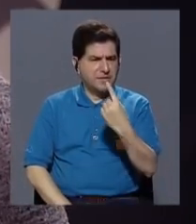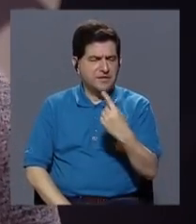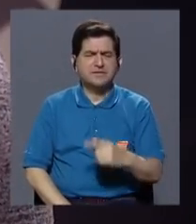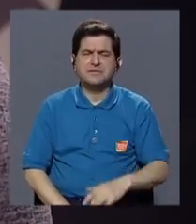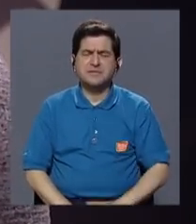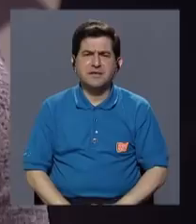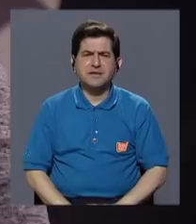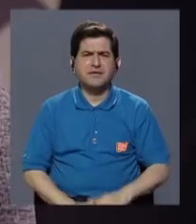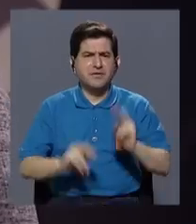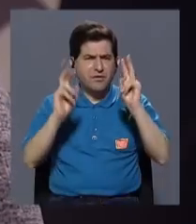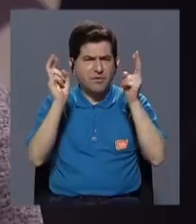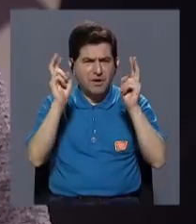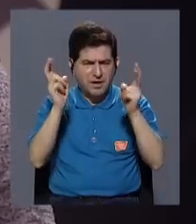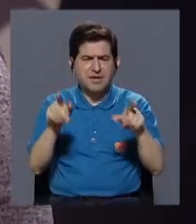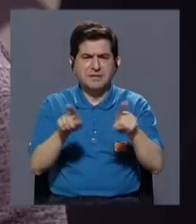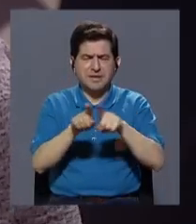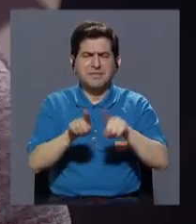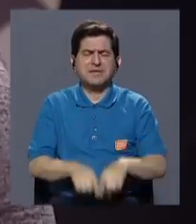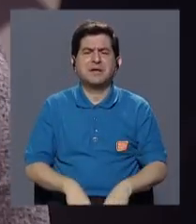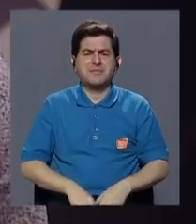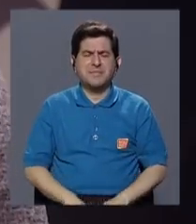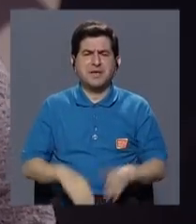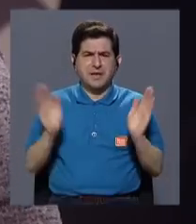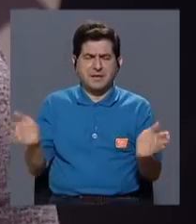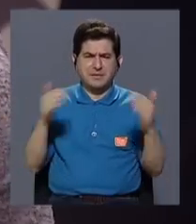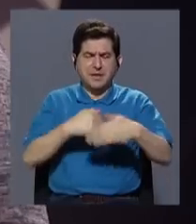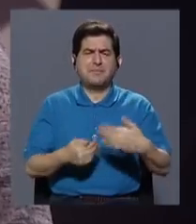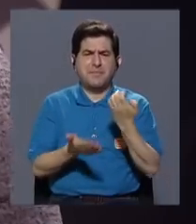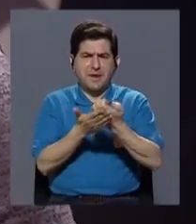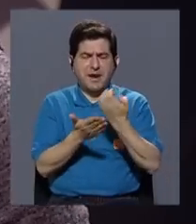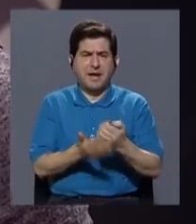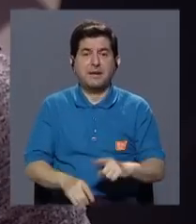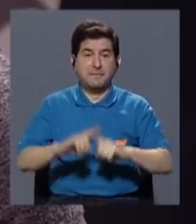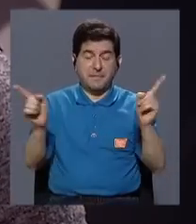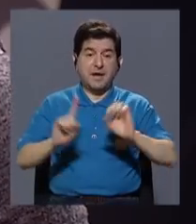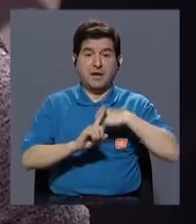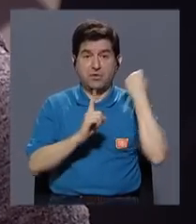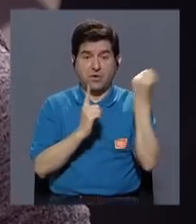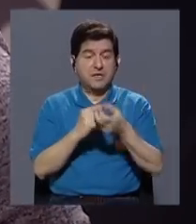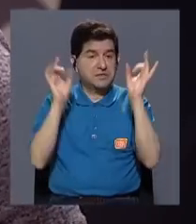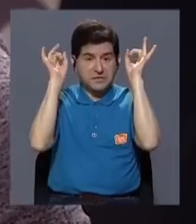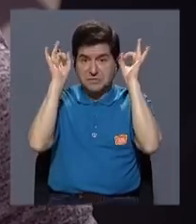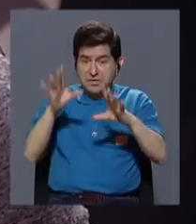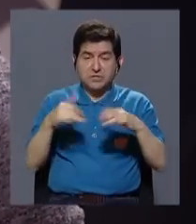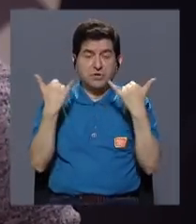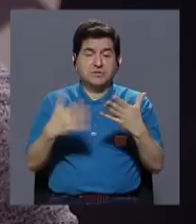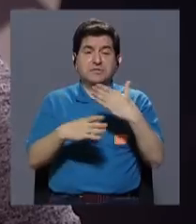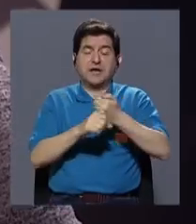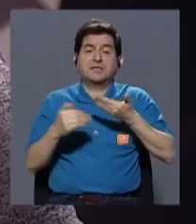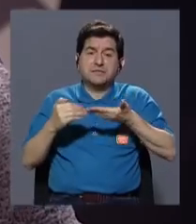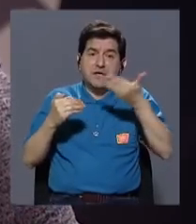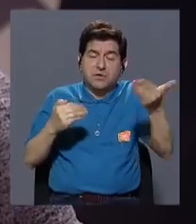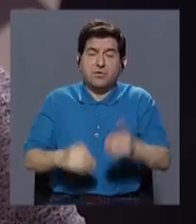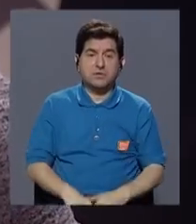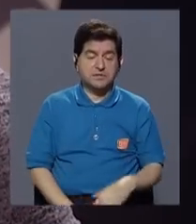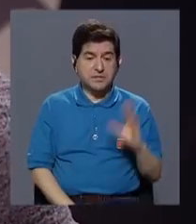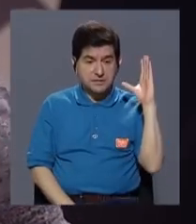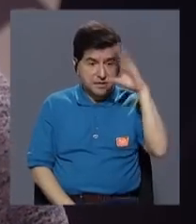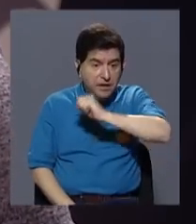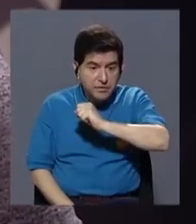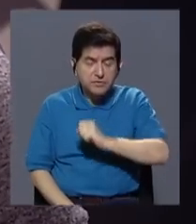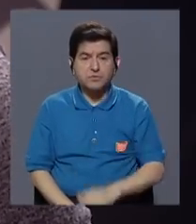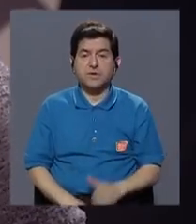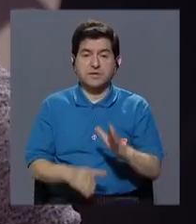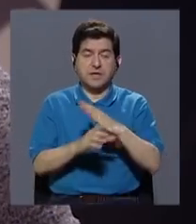en el tema fiscal y demás pero ya es una tenemos que empezar a hacerlas captar que esto